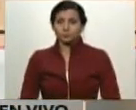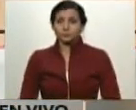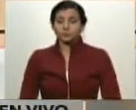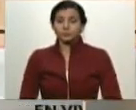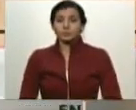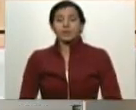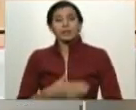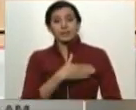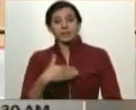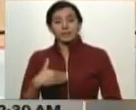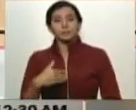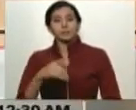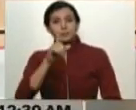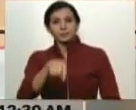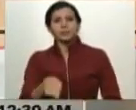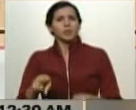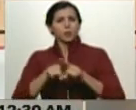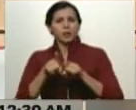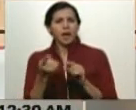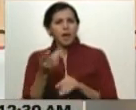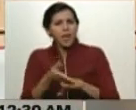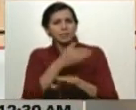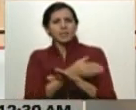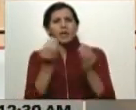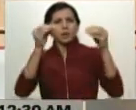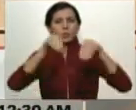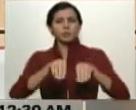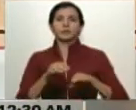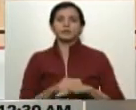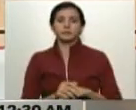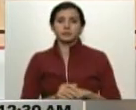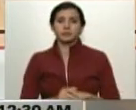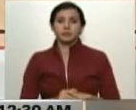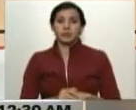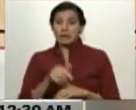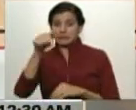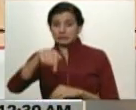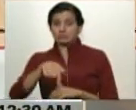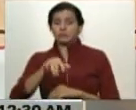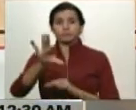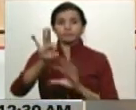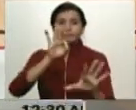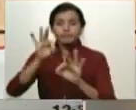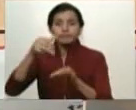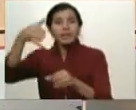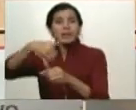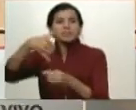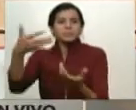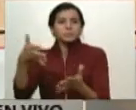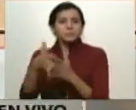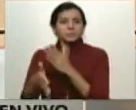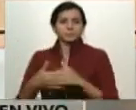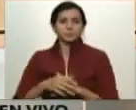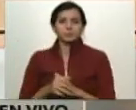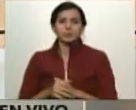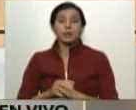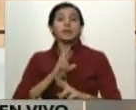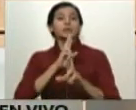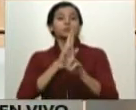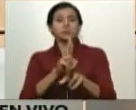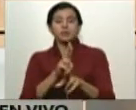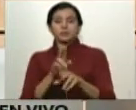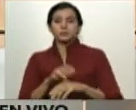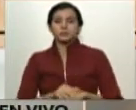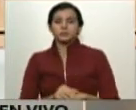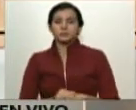Queremos entonces, como habíamos acordado, esto es una elección que se dan los resultados a nivel de